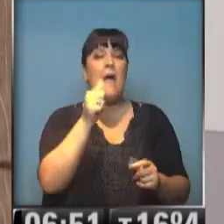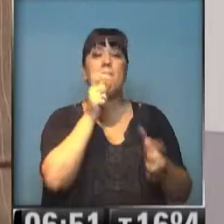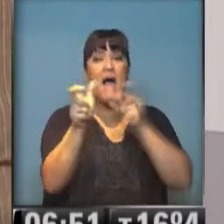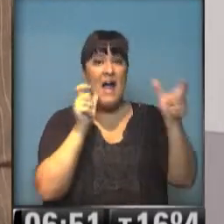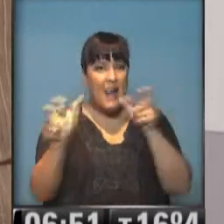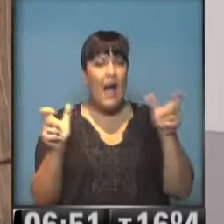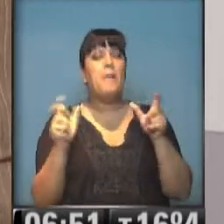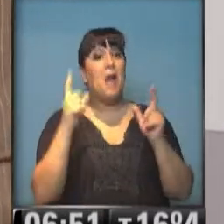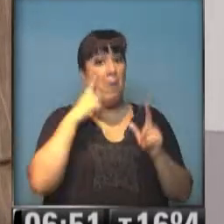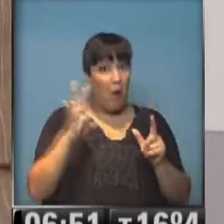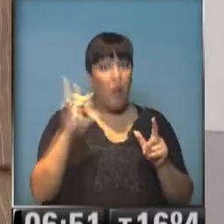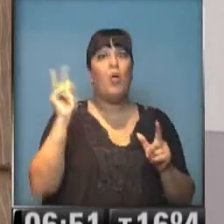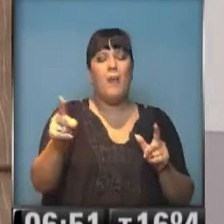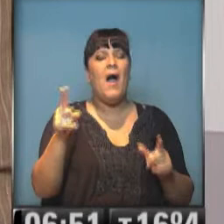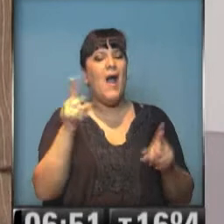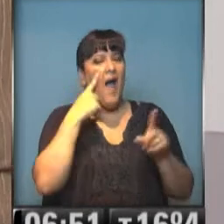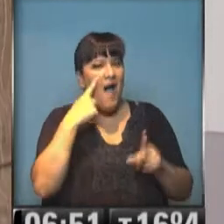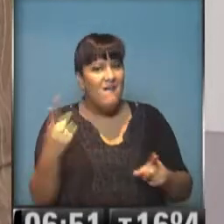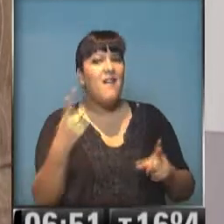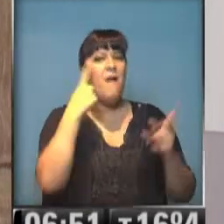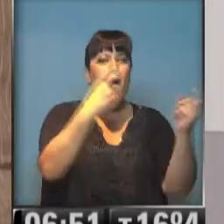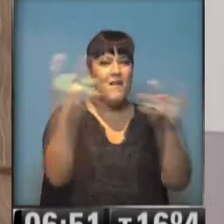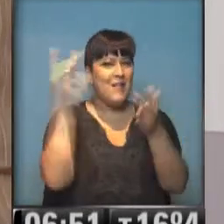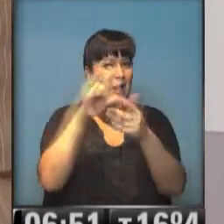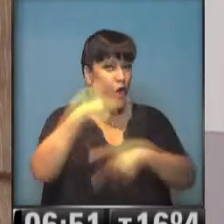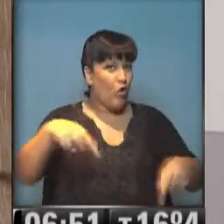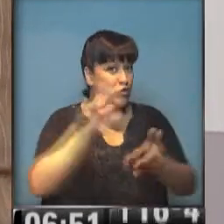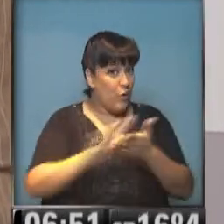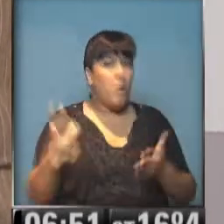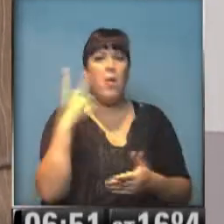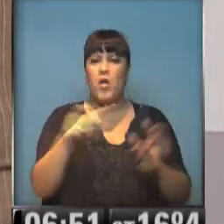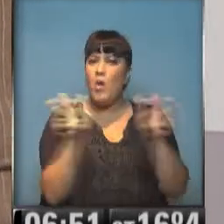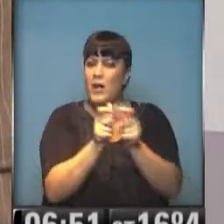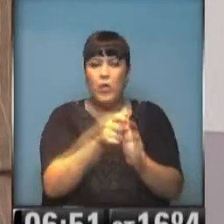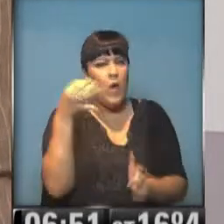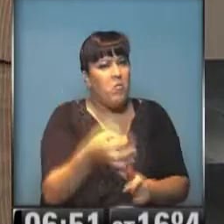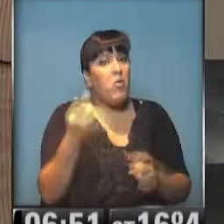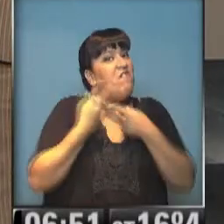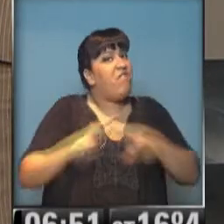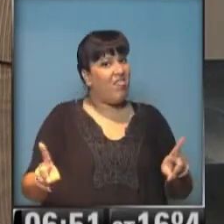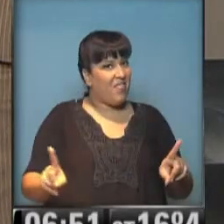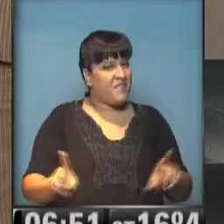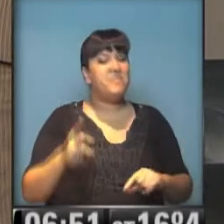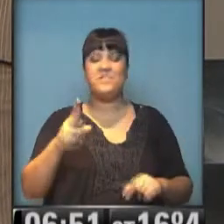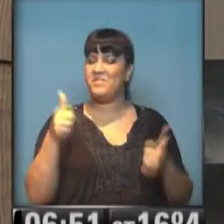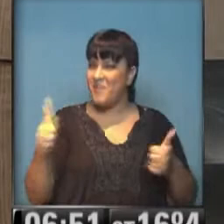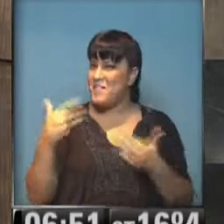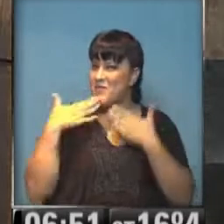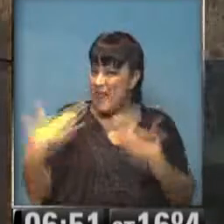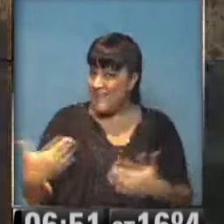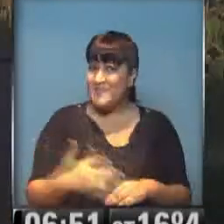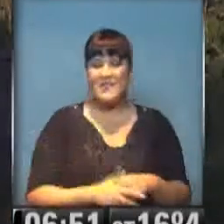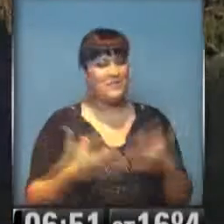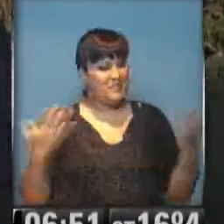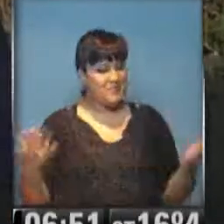conocerlos para animarse a enfrentarse a estas 2:45. Más allá de todo eso, muy buena película, muy diferente. Fantástico, muchas gracias, Alejo. No, por